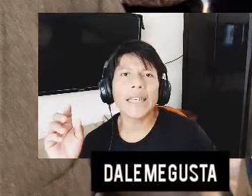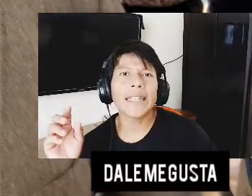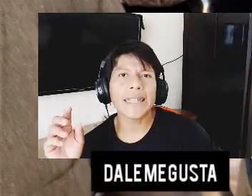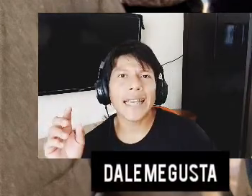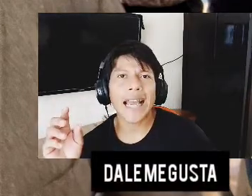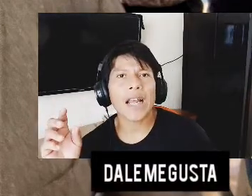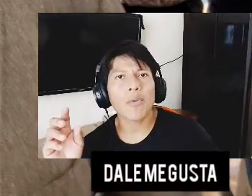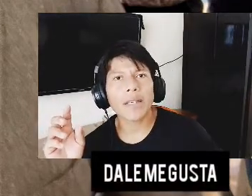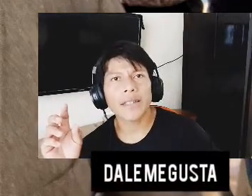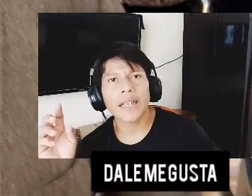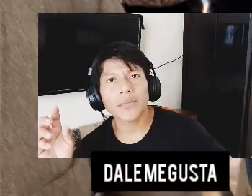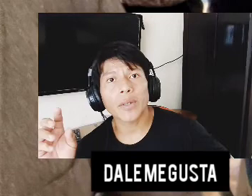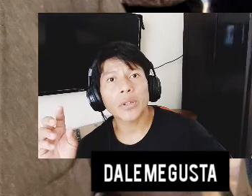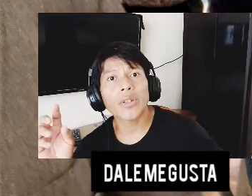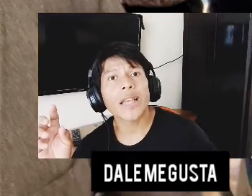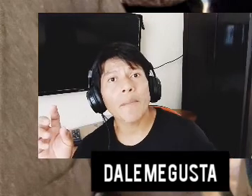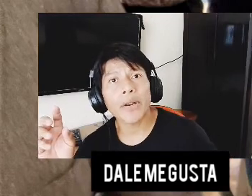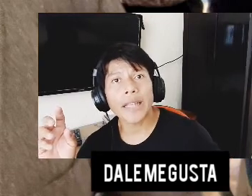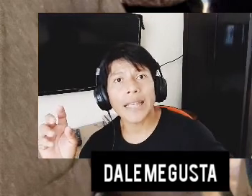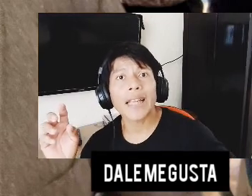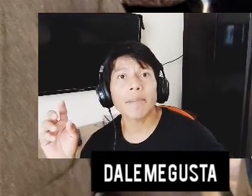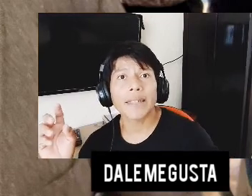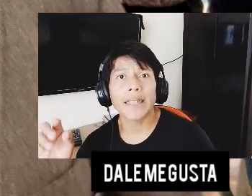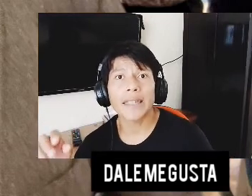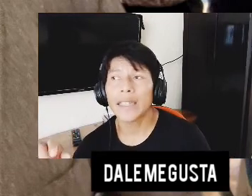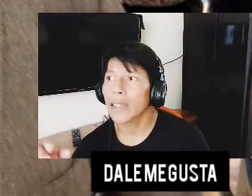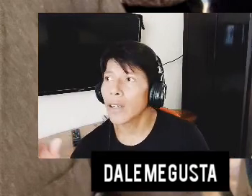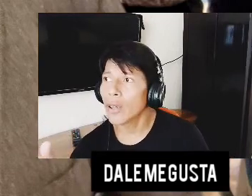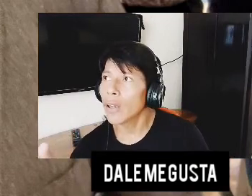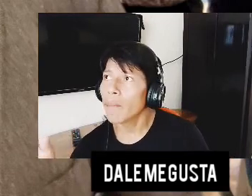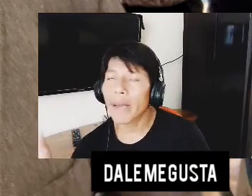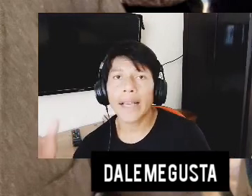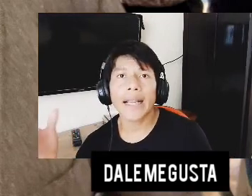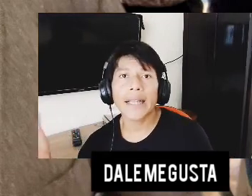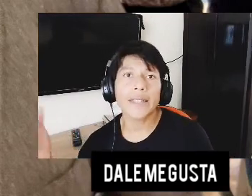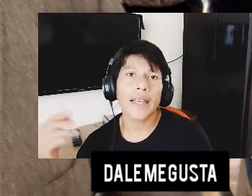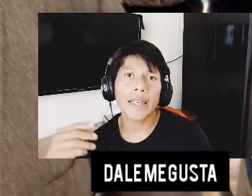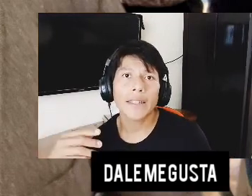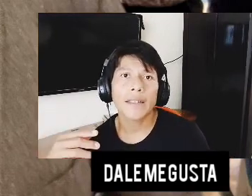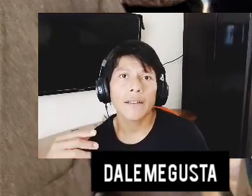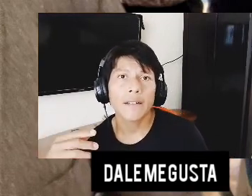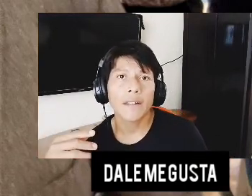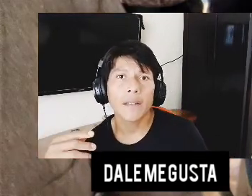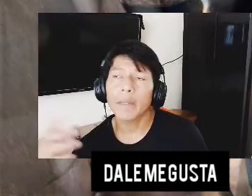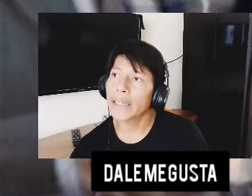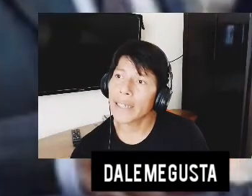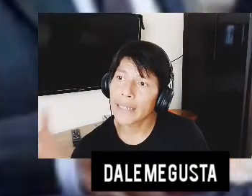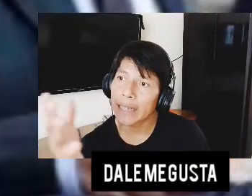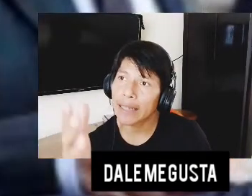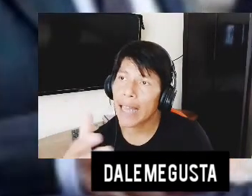pero que no utilice a la Cuarta Transformación y a Morena y al presidente para ganarse a la gente,